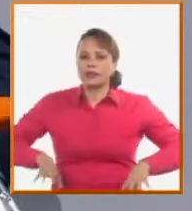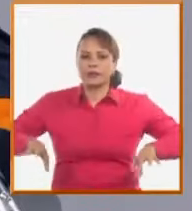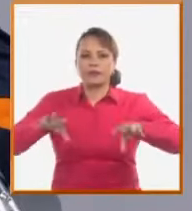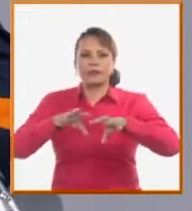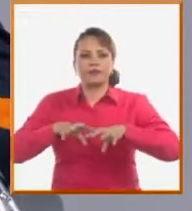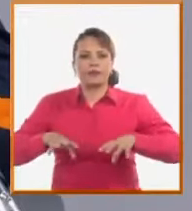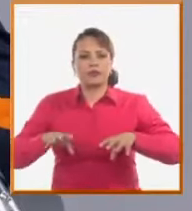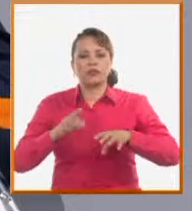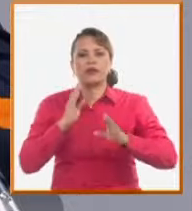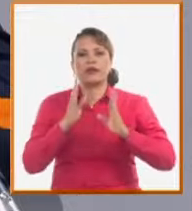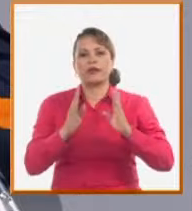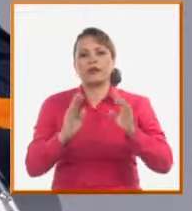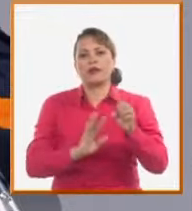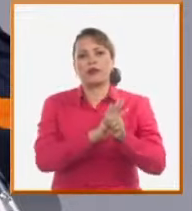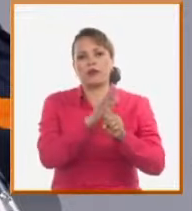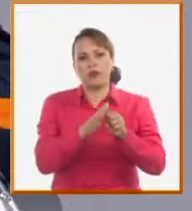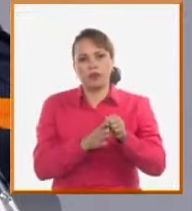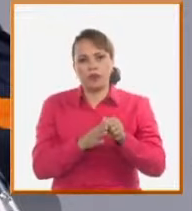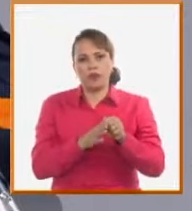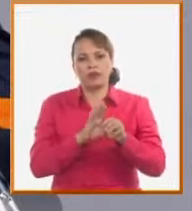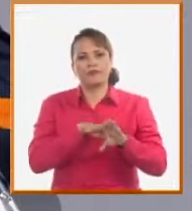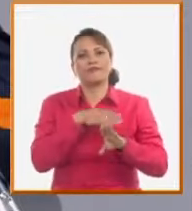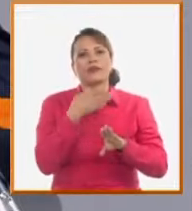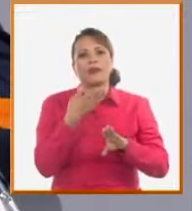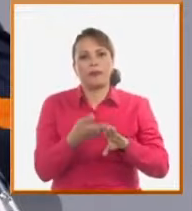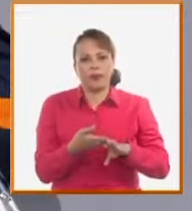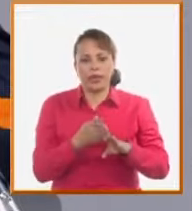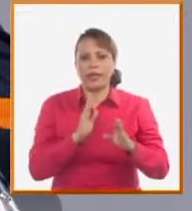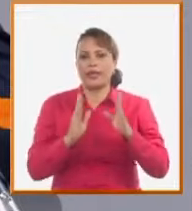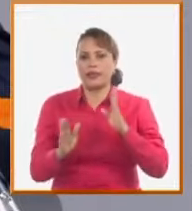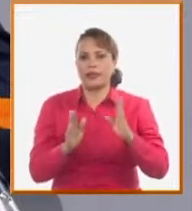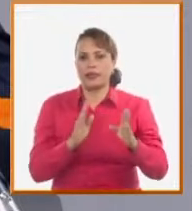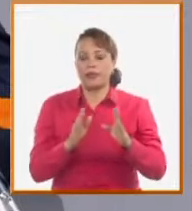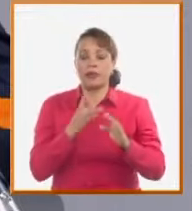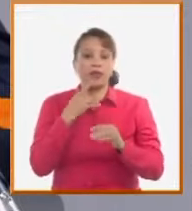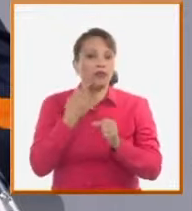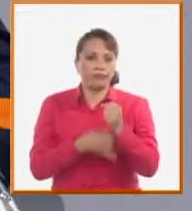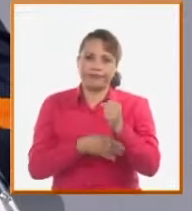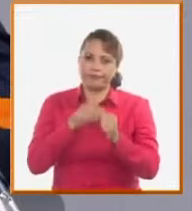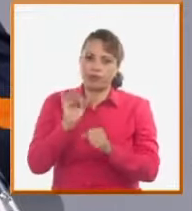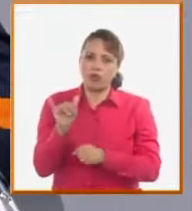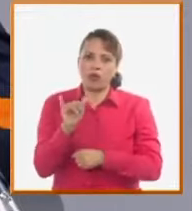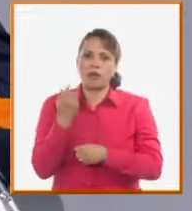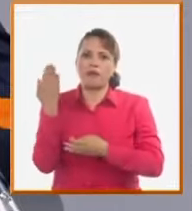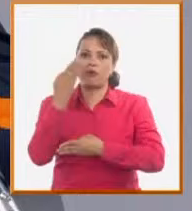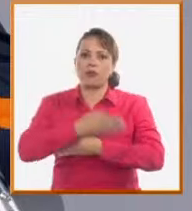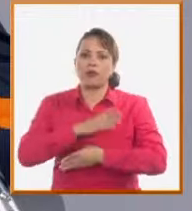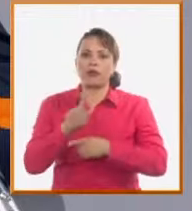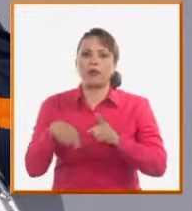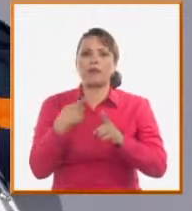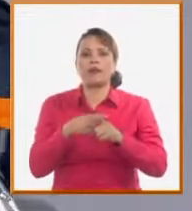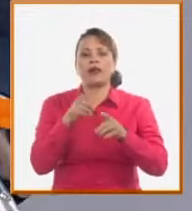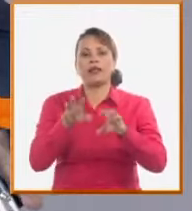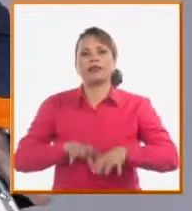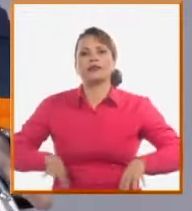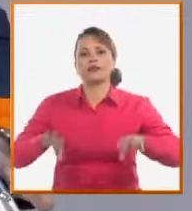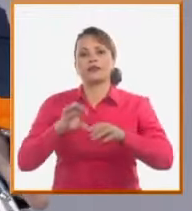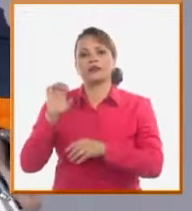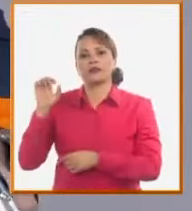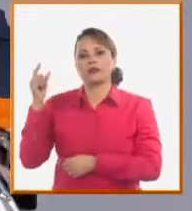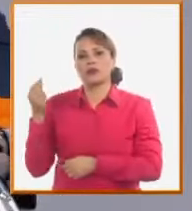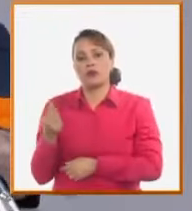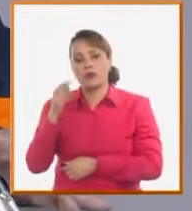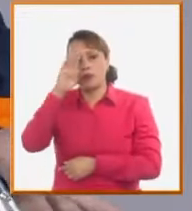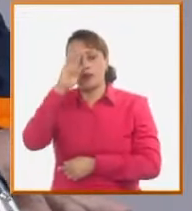la crisis post-pandemia, como habíamos hablado ahora, que es una realidad, como lo es también el bloqueo y la crisis económica que hemos estado